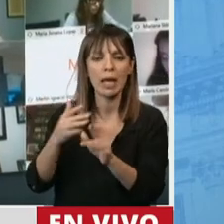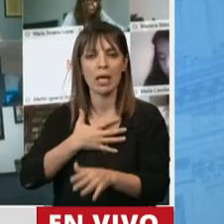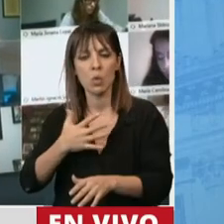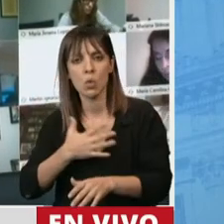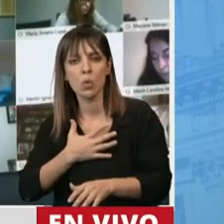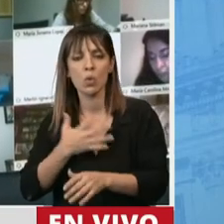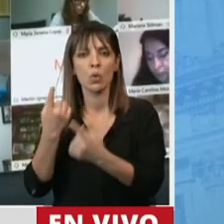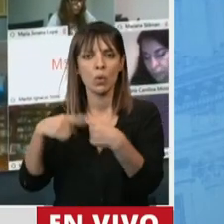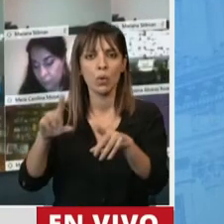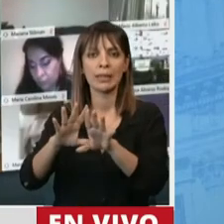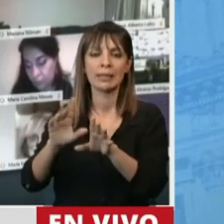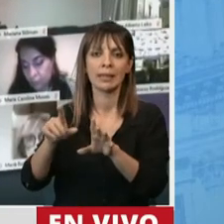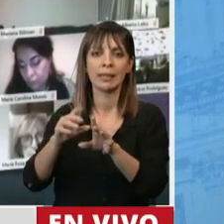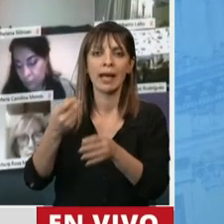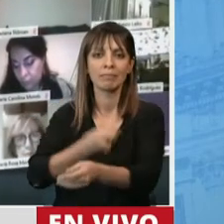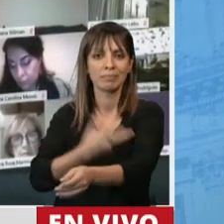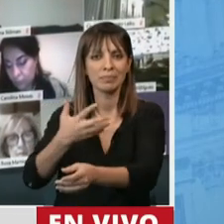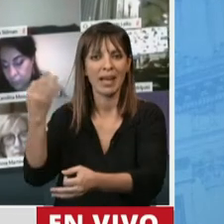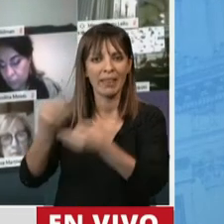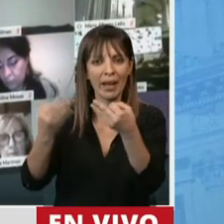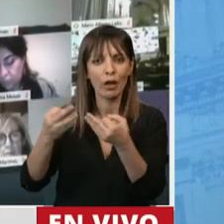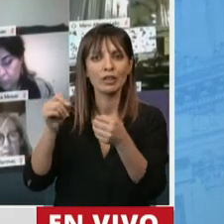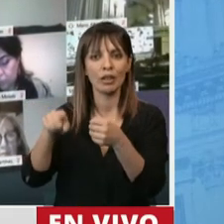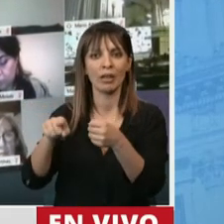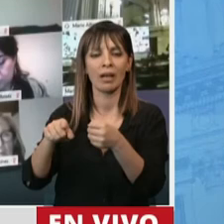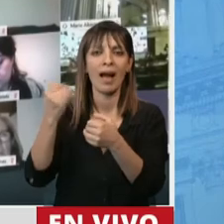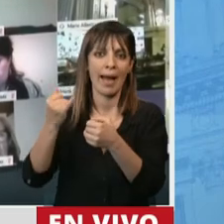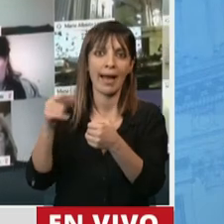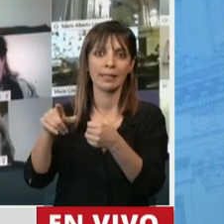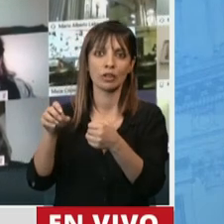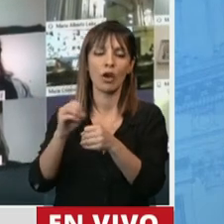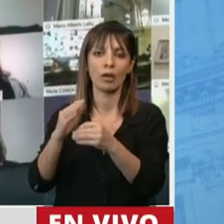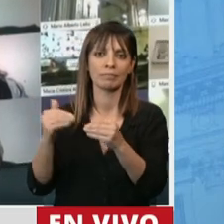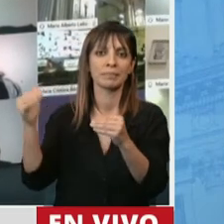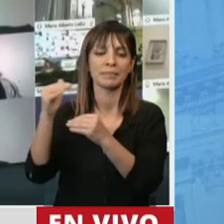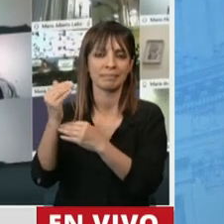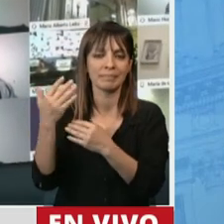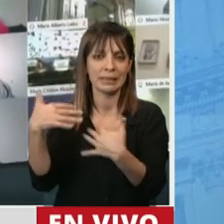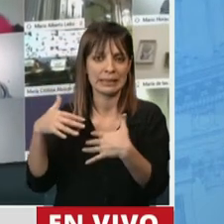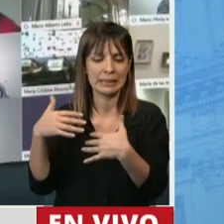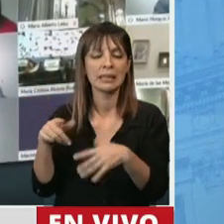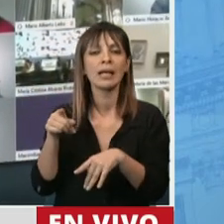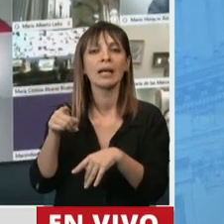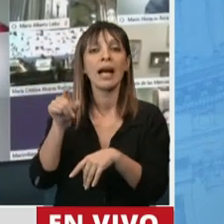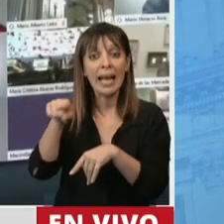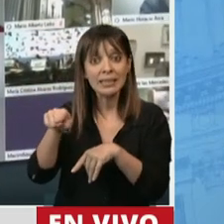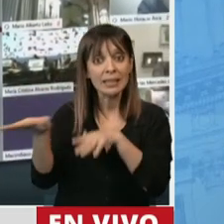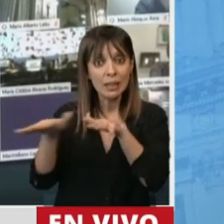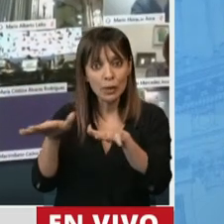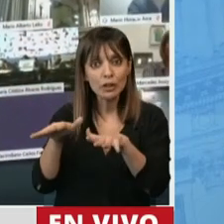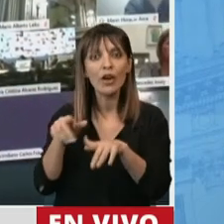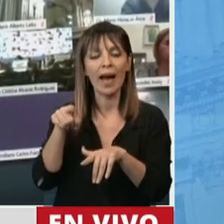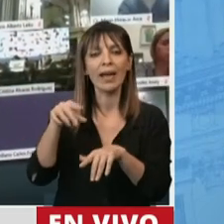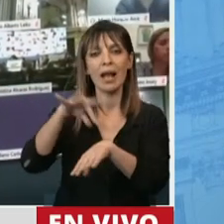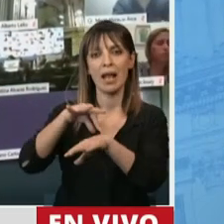persistente, y cuyos resultados de laboratorio indican que se trata de pacientes de alto riesgo. Son casos como estos en los que el